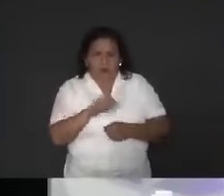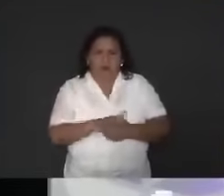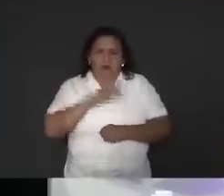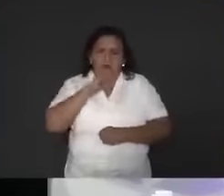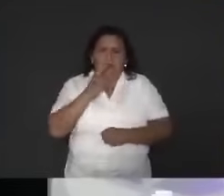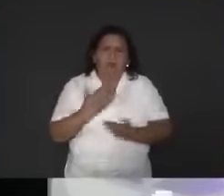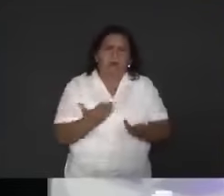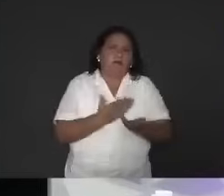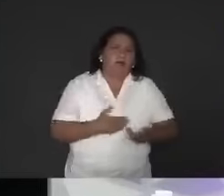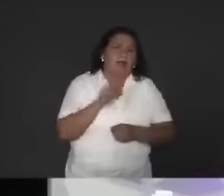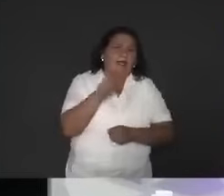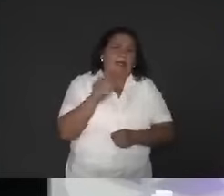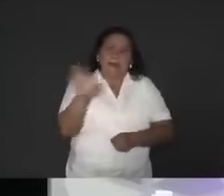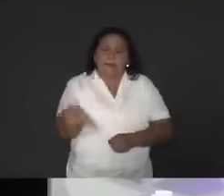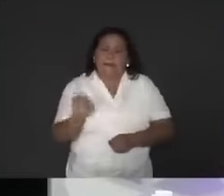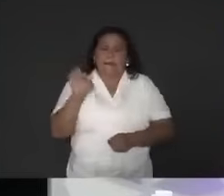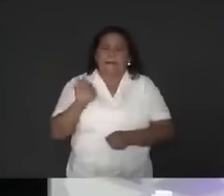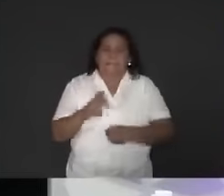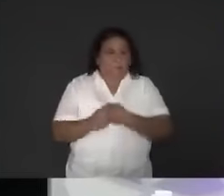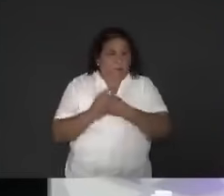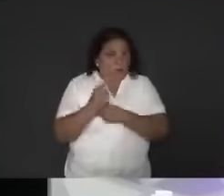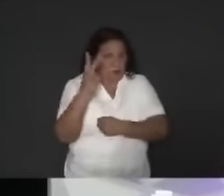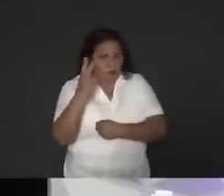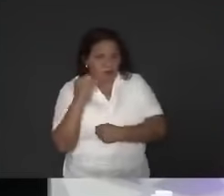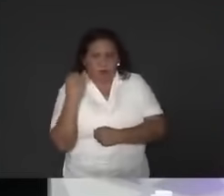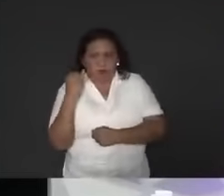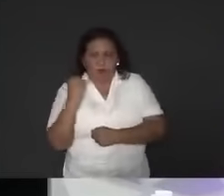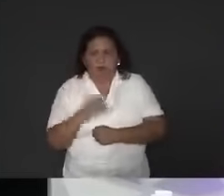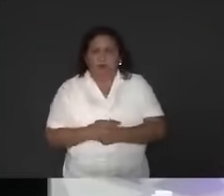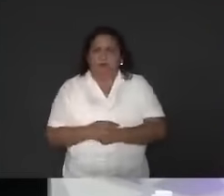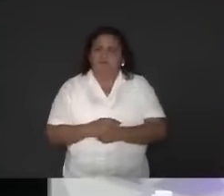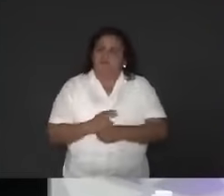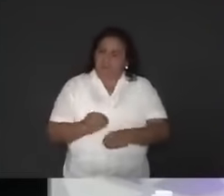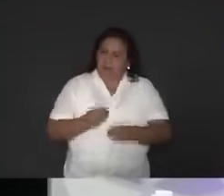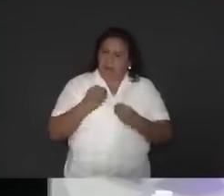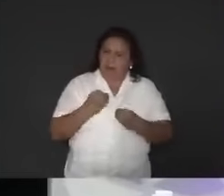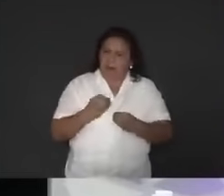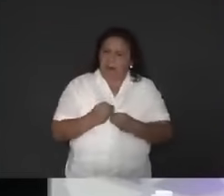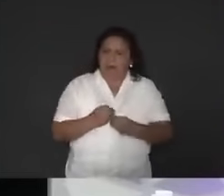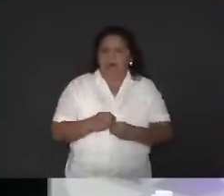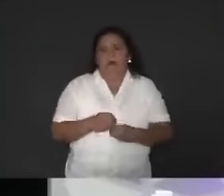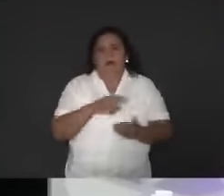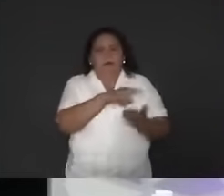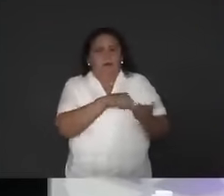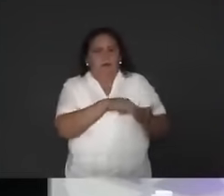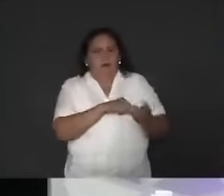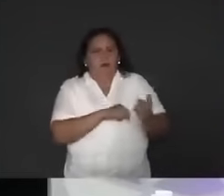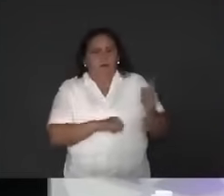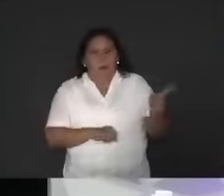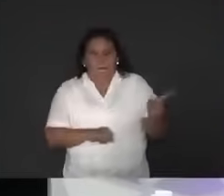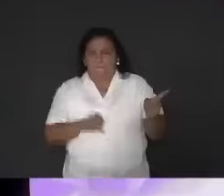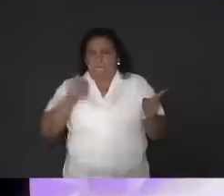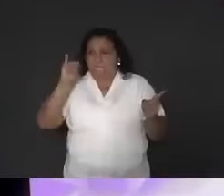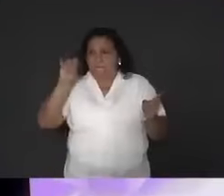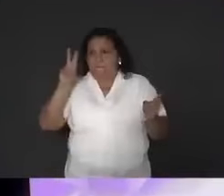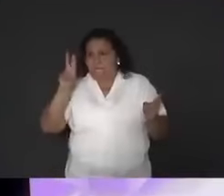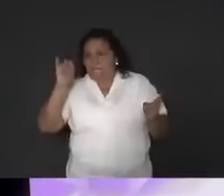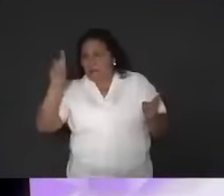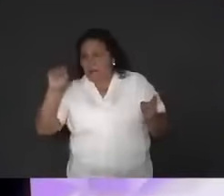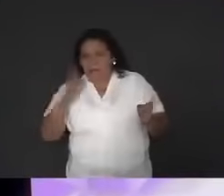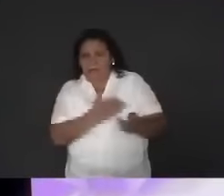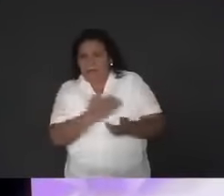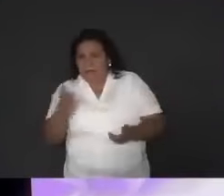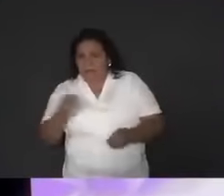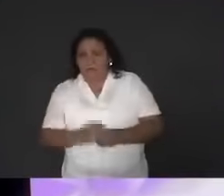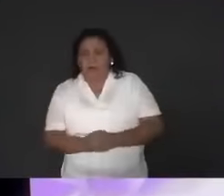mejor decisión que vas a tomar el próximo 2 de junio. Vales mil, vota vida. Gracias, candidata. Es el turno